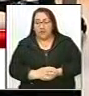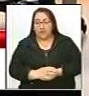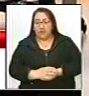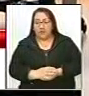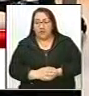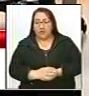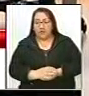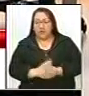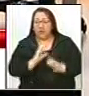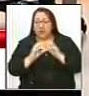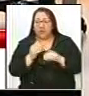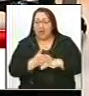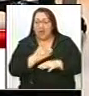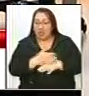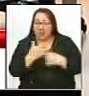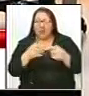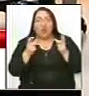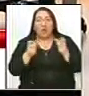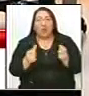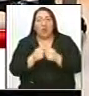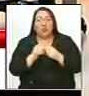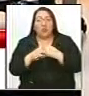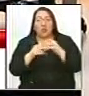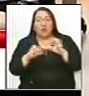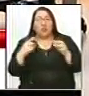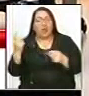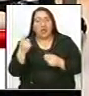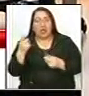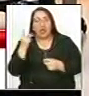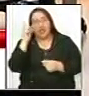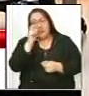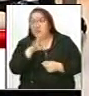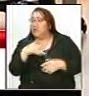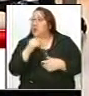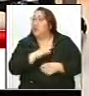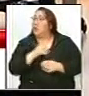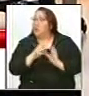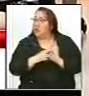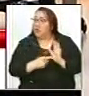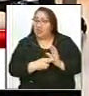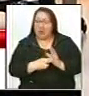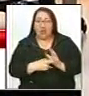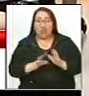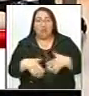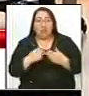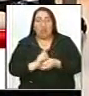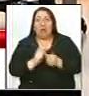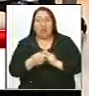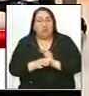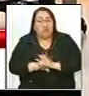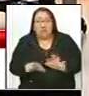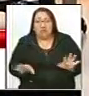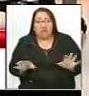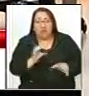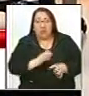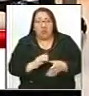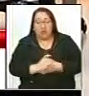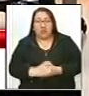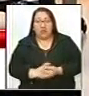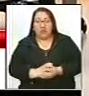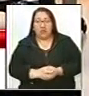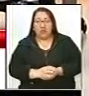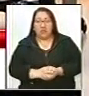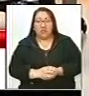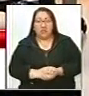viene discutiendo y viene viendo vigilado por la población en general. Yo creo que difícilmente el gobierno regional vaya a cambiar este tipo de conductas. Ya